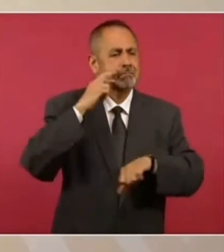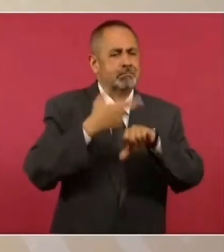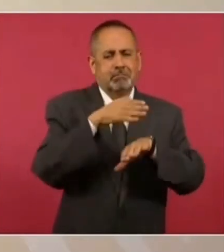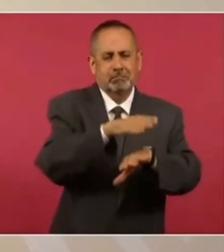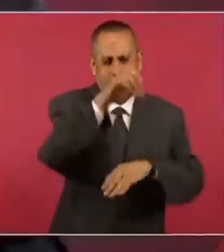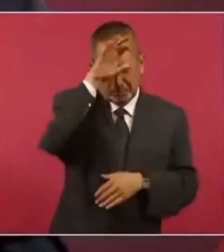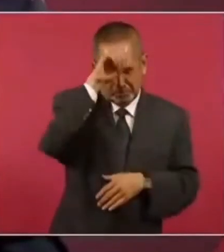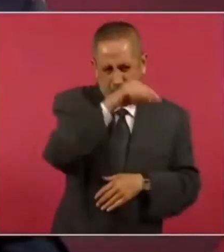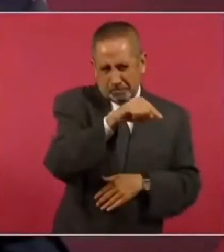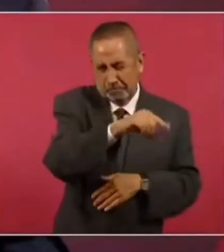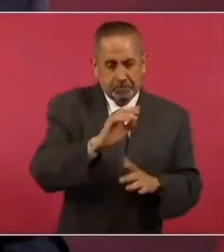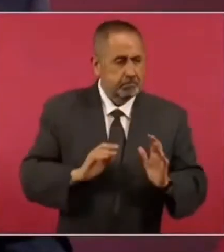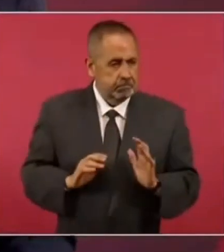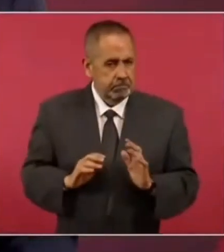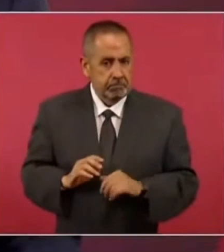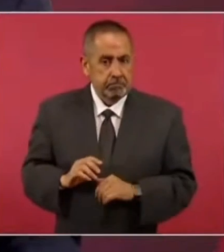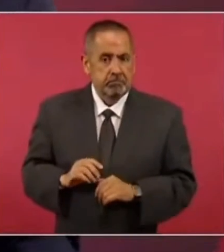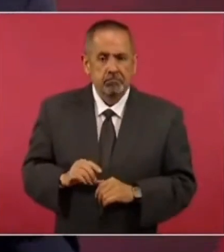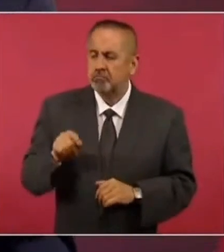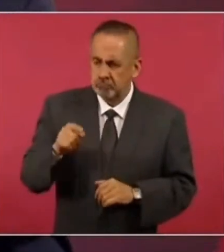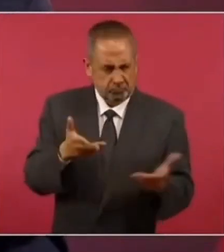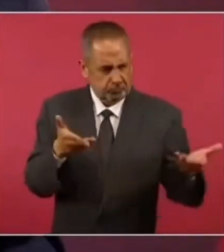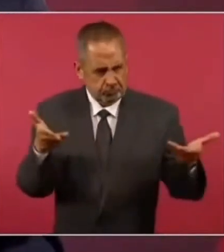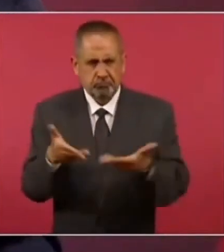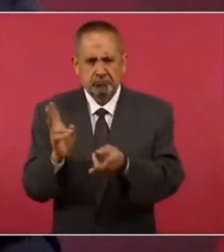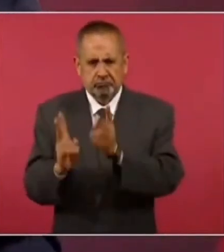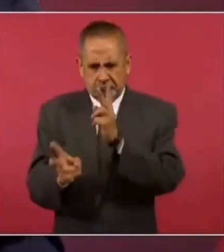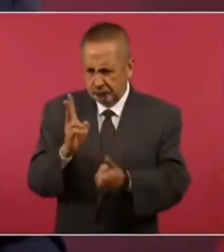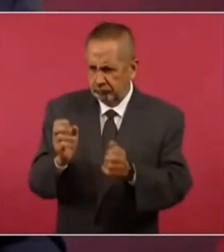organizaciones empresariales, que los reciban y